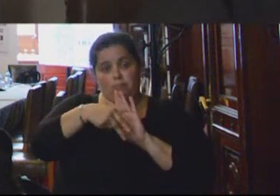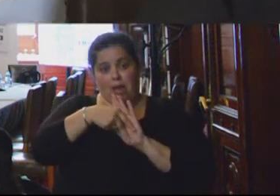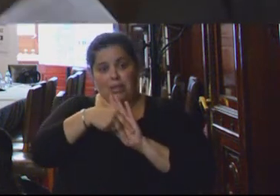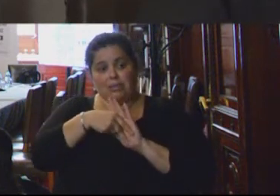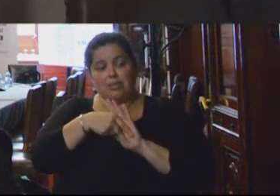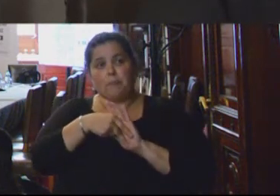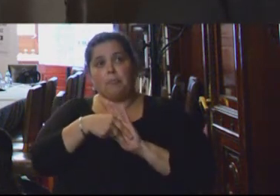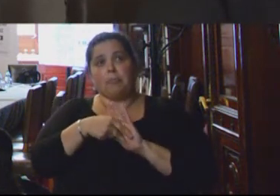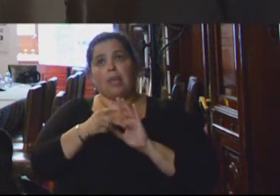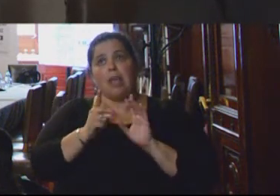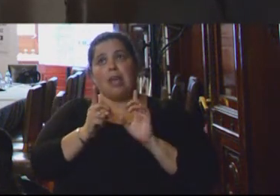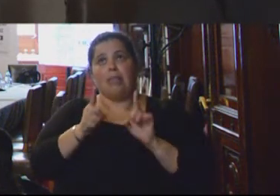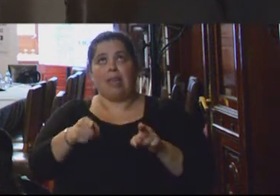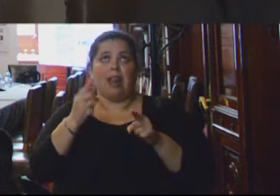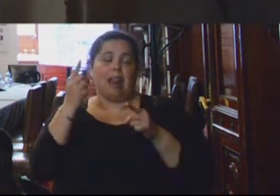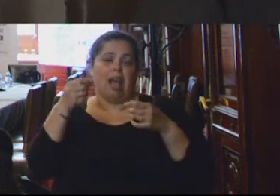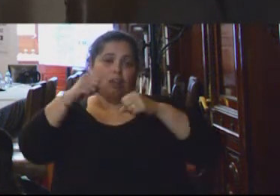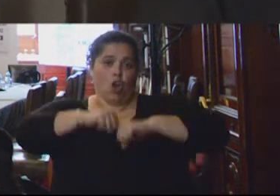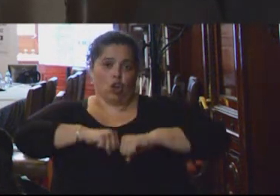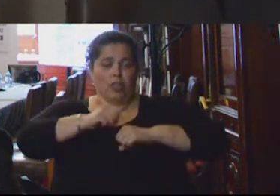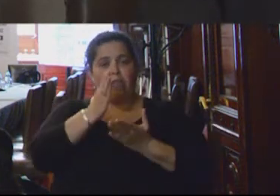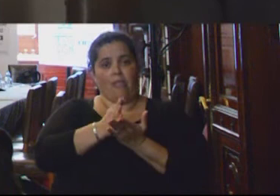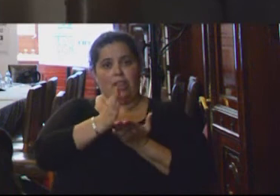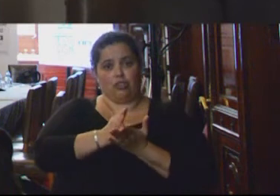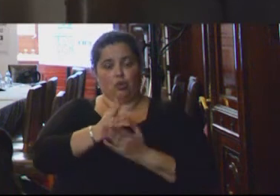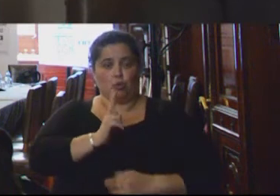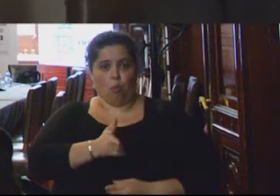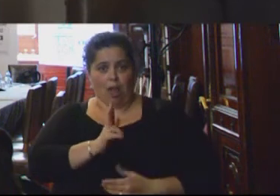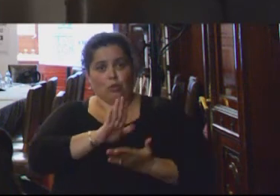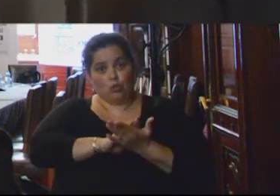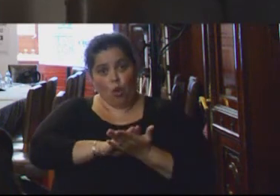de la Corte de Derechos Humanos. Sobre el Poder Judicial